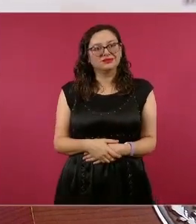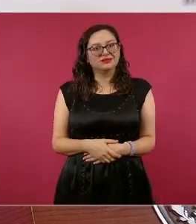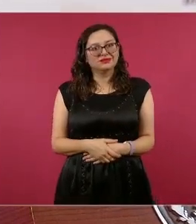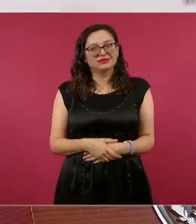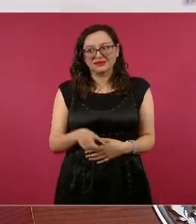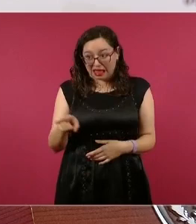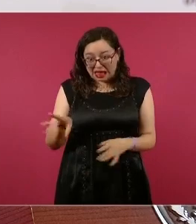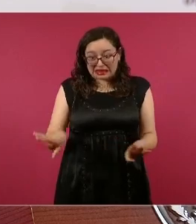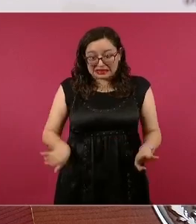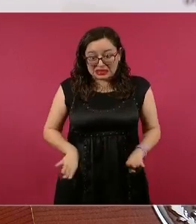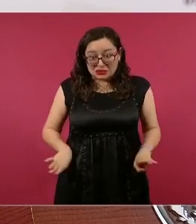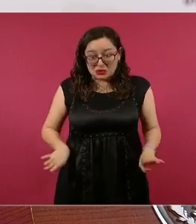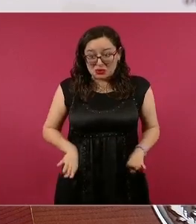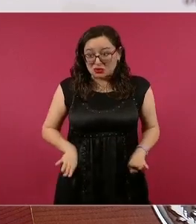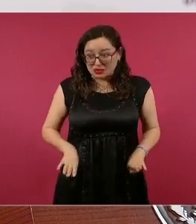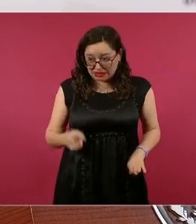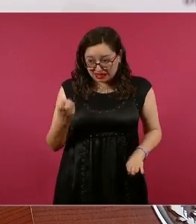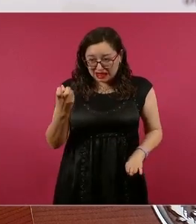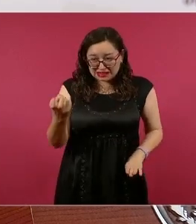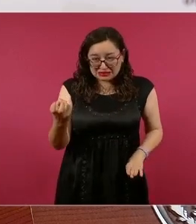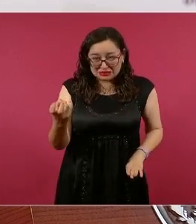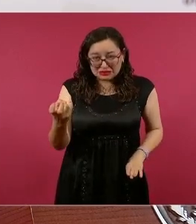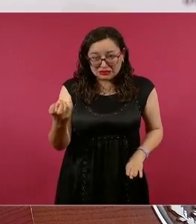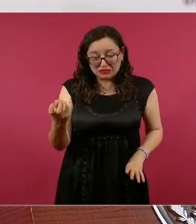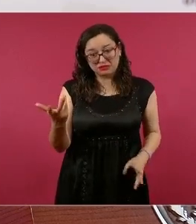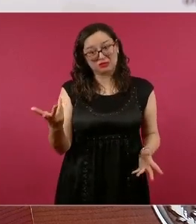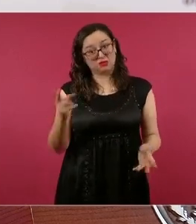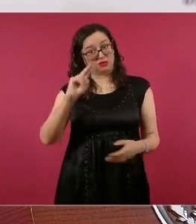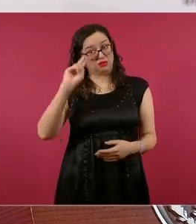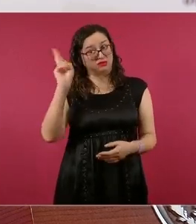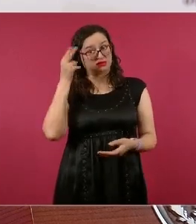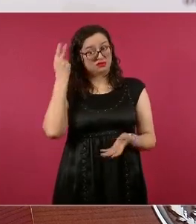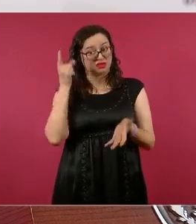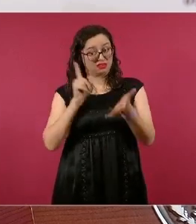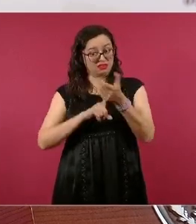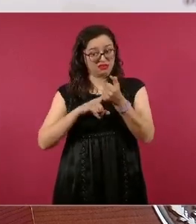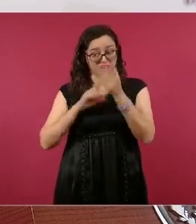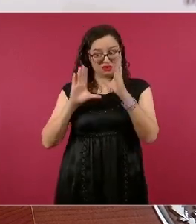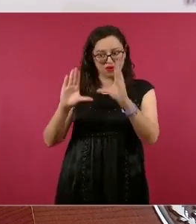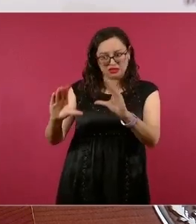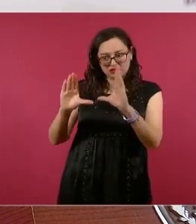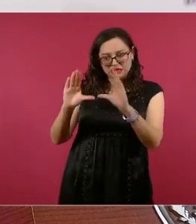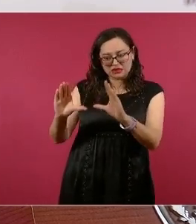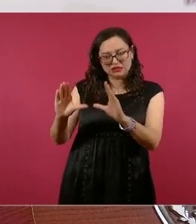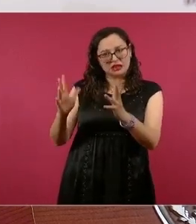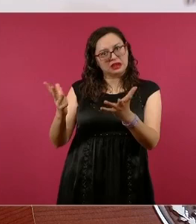O sea,